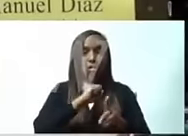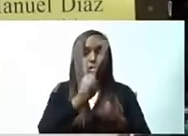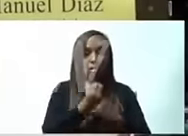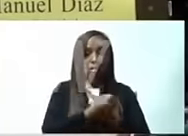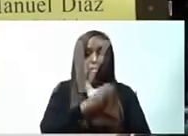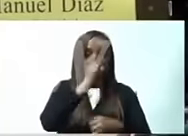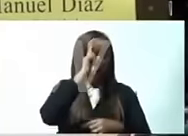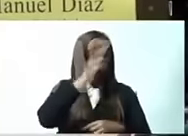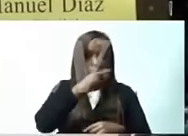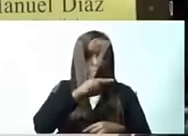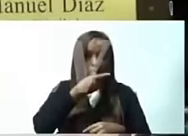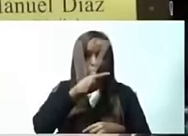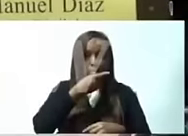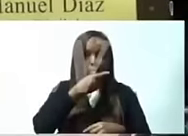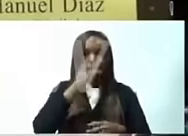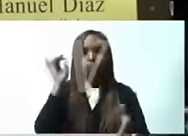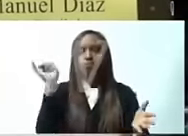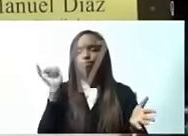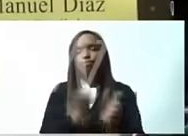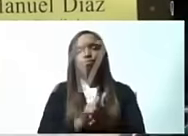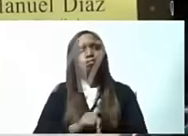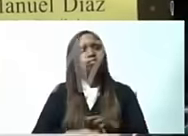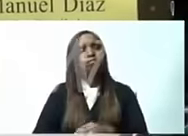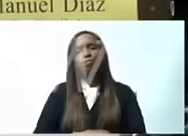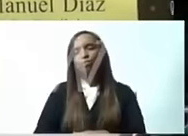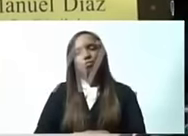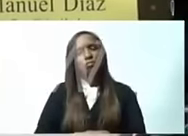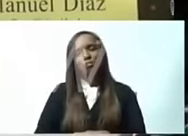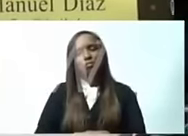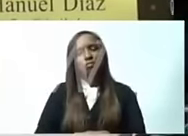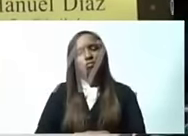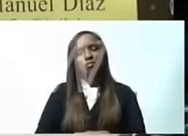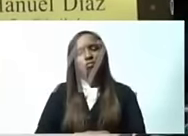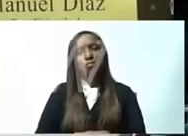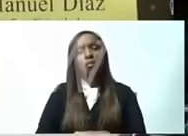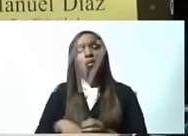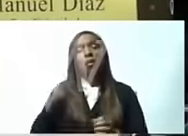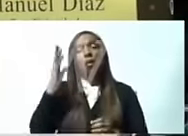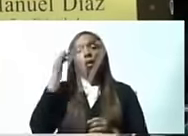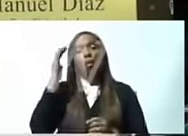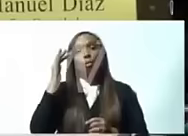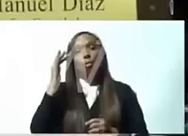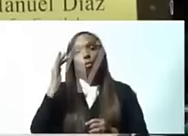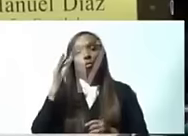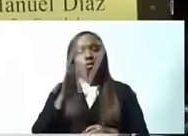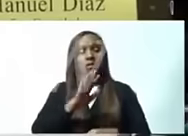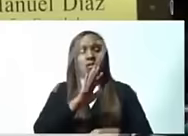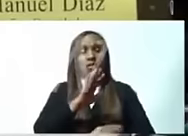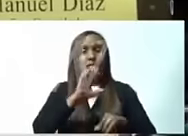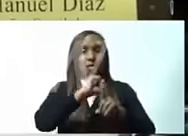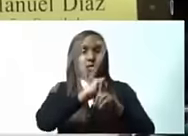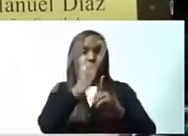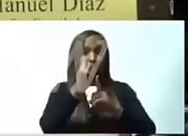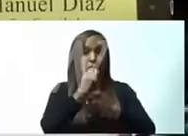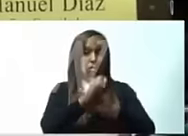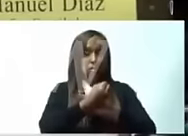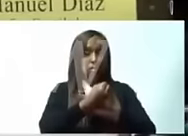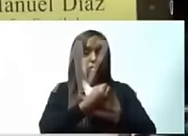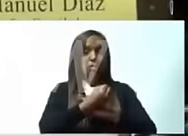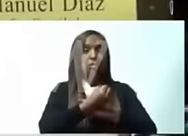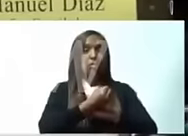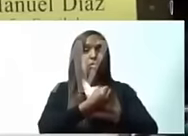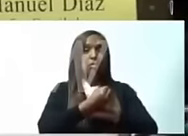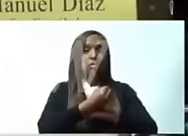tiene su política migratoria y los problemas de Haití no tienen solución en la República Dominicana.